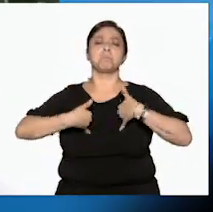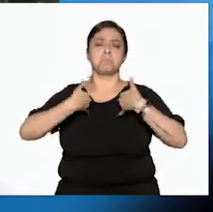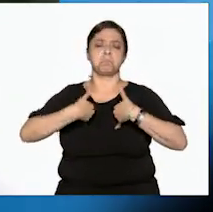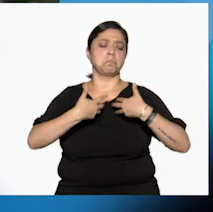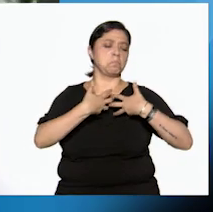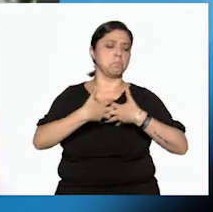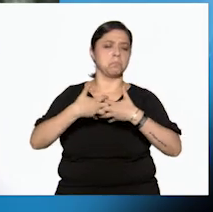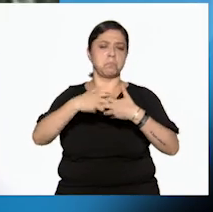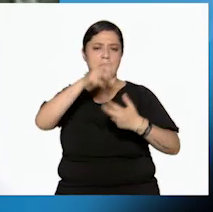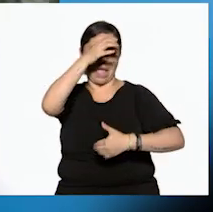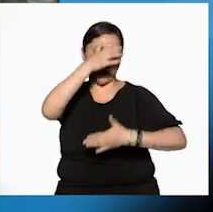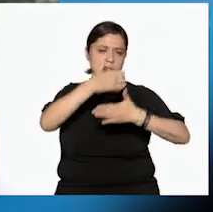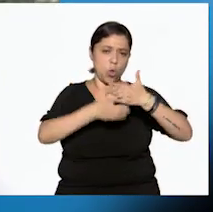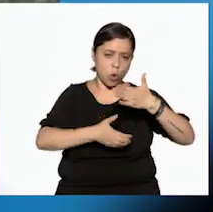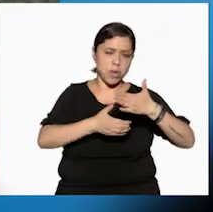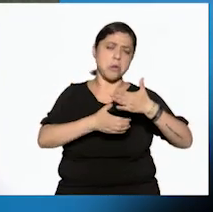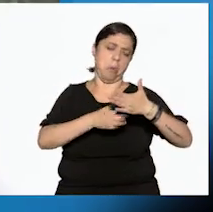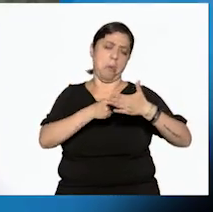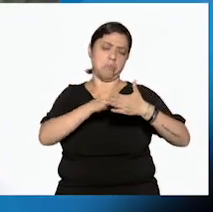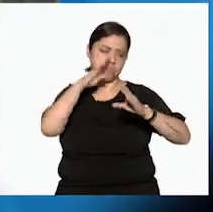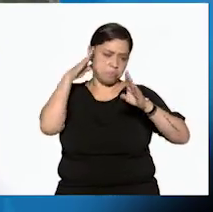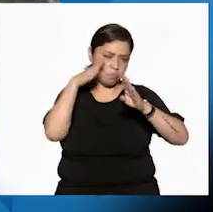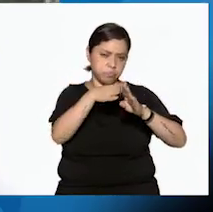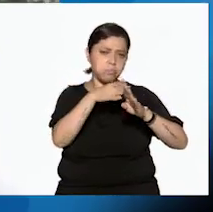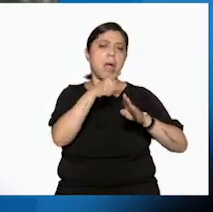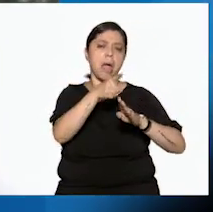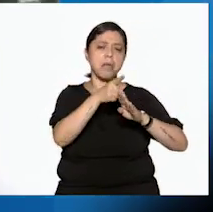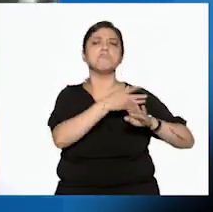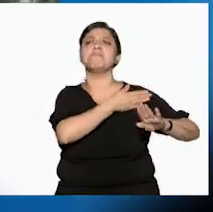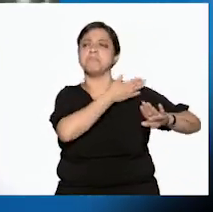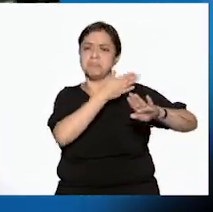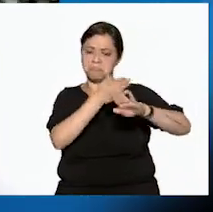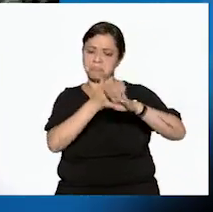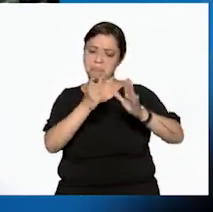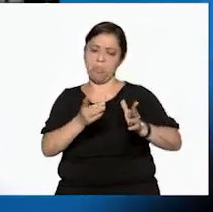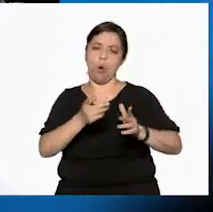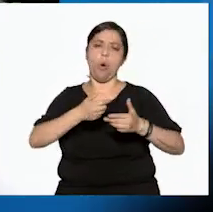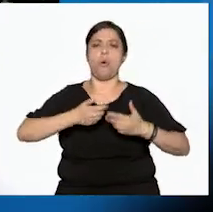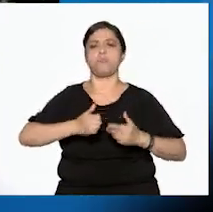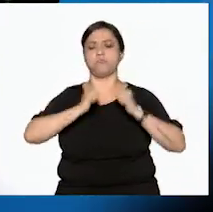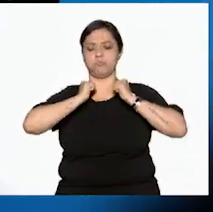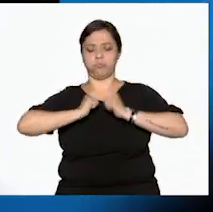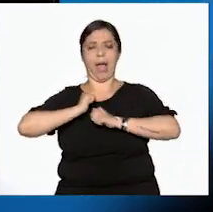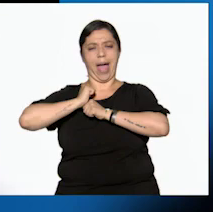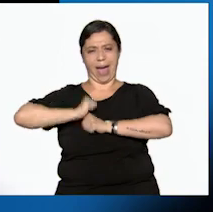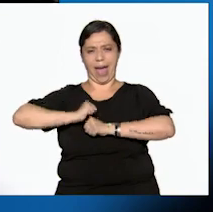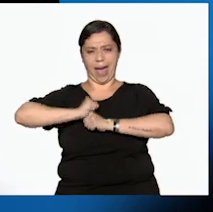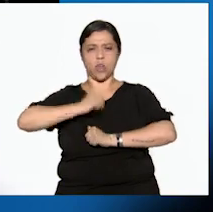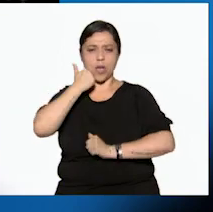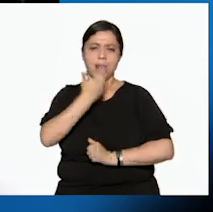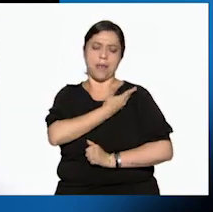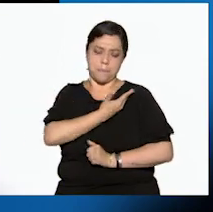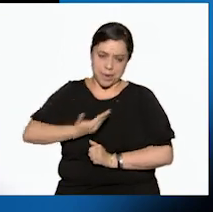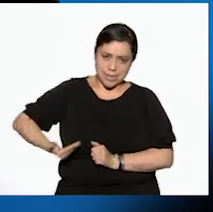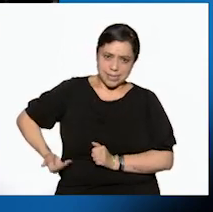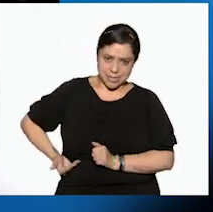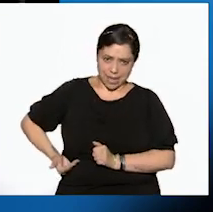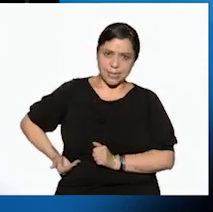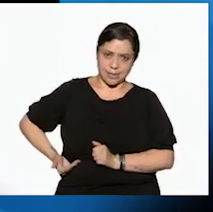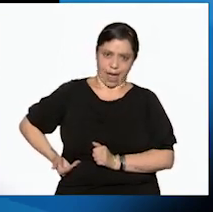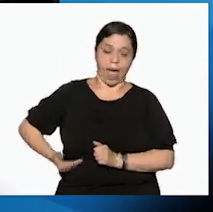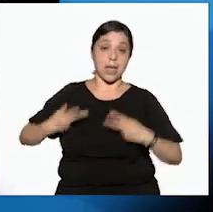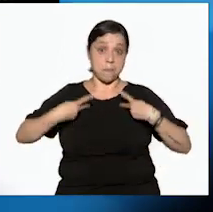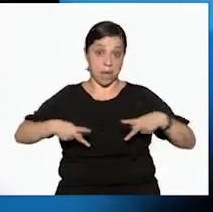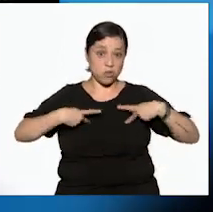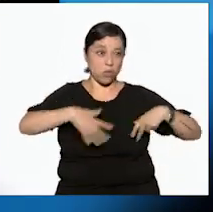empresario, católico y espiritista, se lanzó por la presidencia y recorrió el país despertando el entusiasmo de la